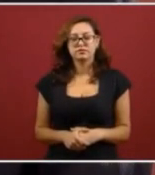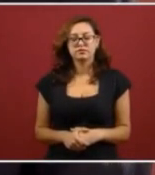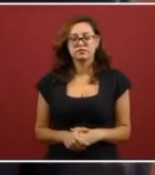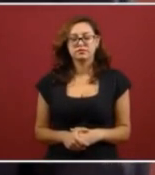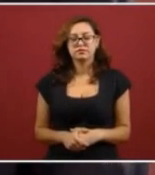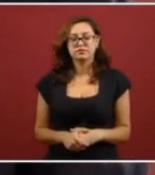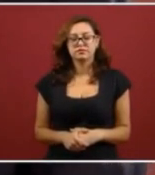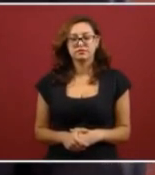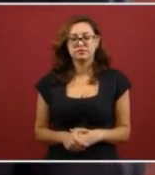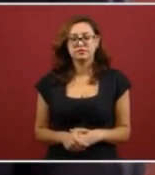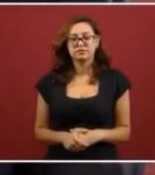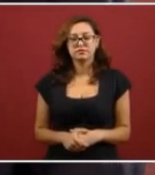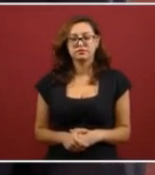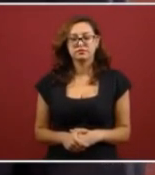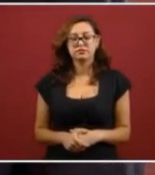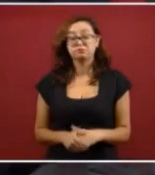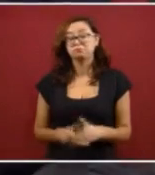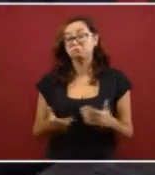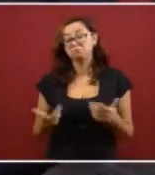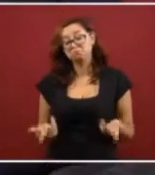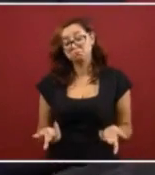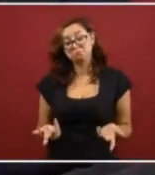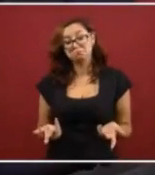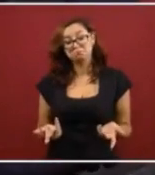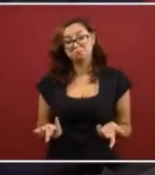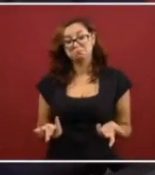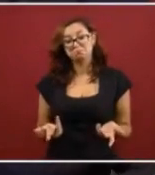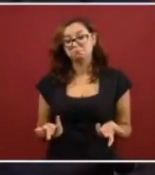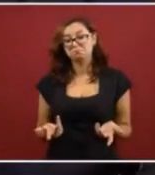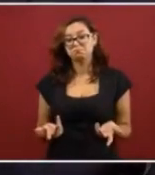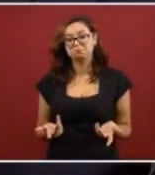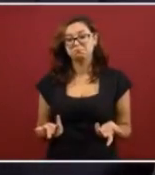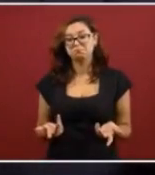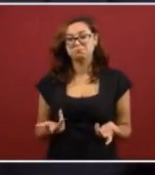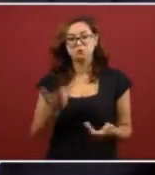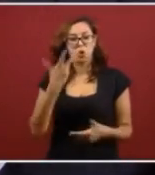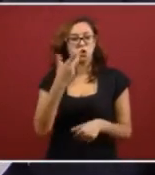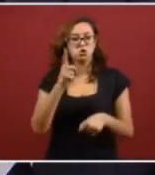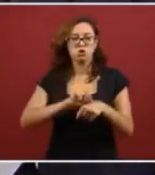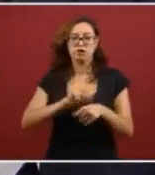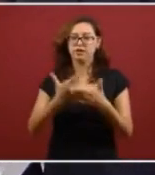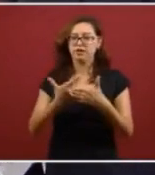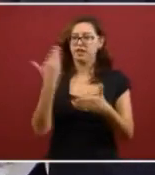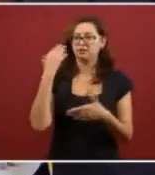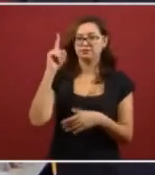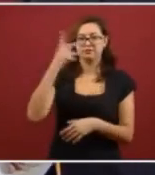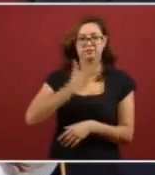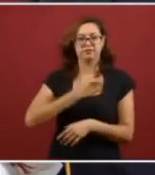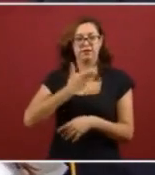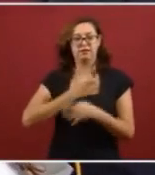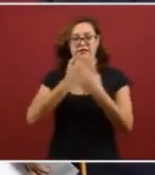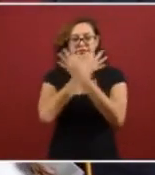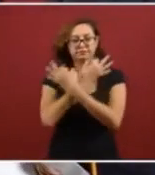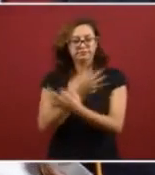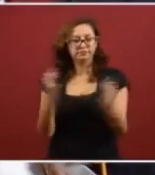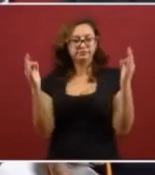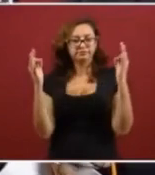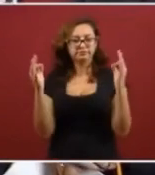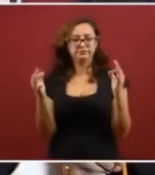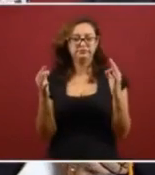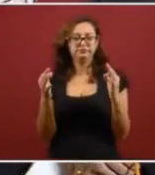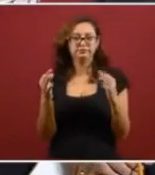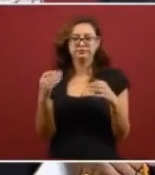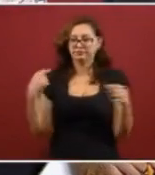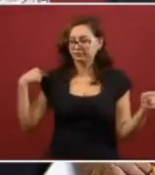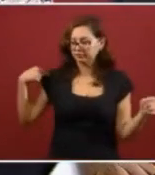know, hace unos 8 días, about Zócalo, 8 days ago at the Zócalo, que llevamos de ahorros,